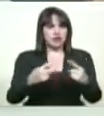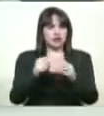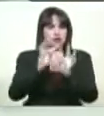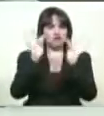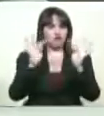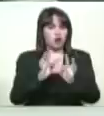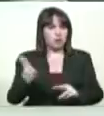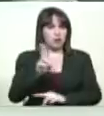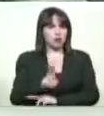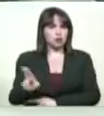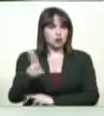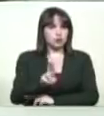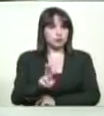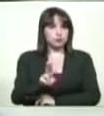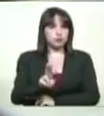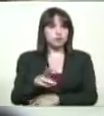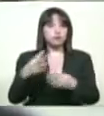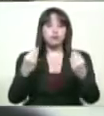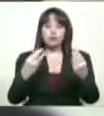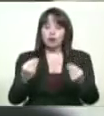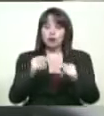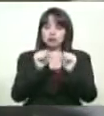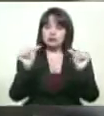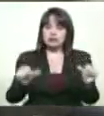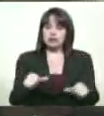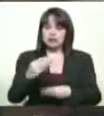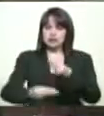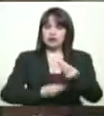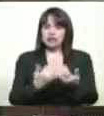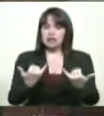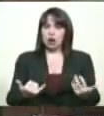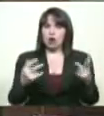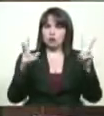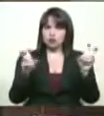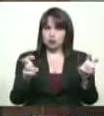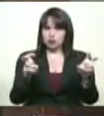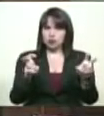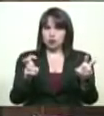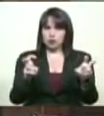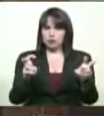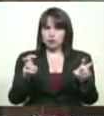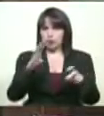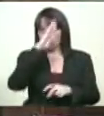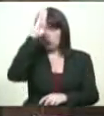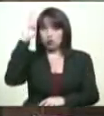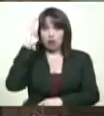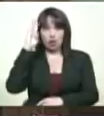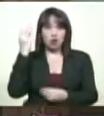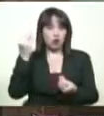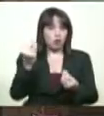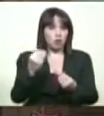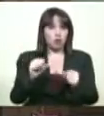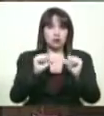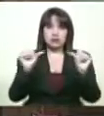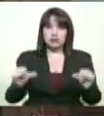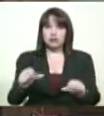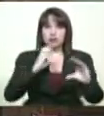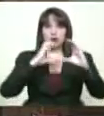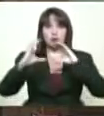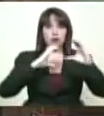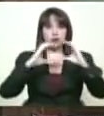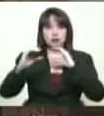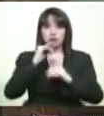y los sistemas que están por crear diosdado cabello rondón compañero los sistemas de comunicación